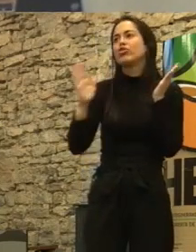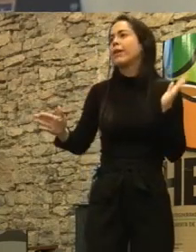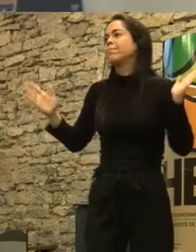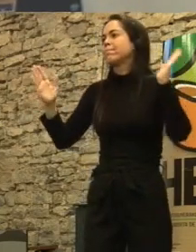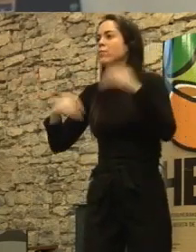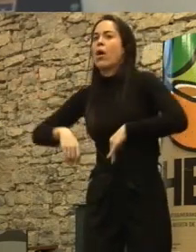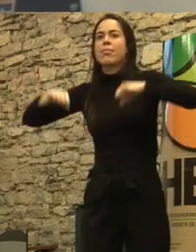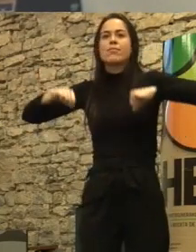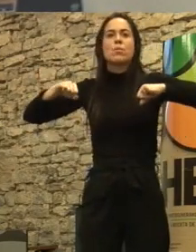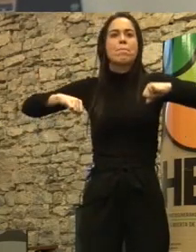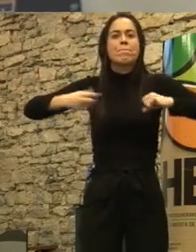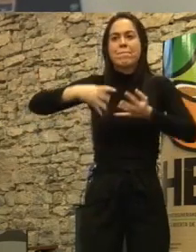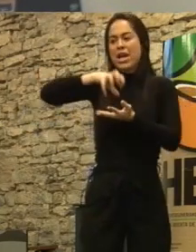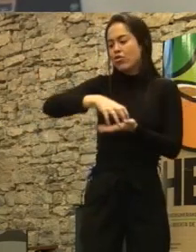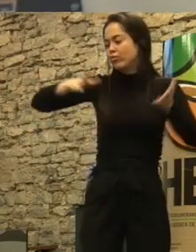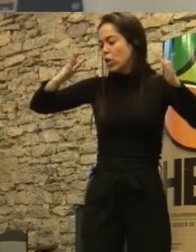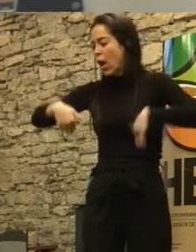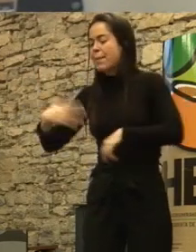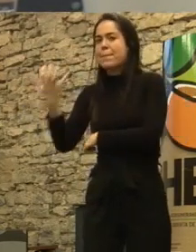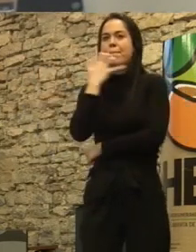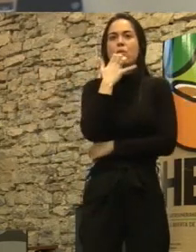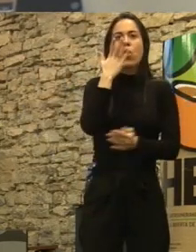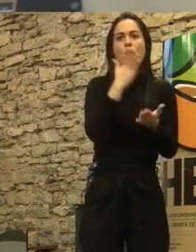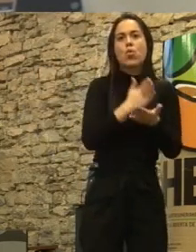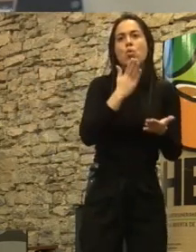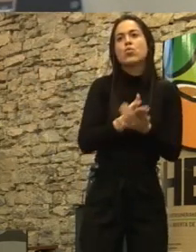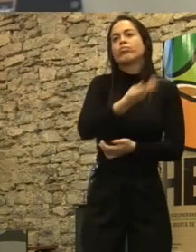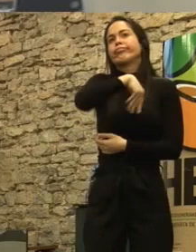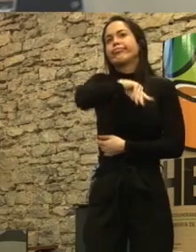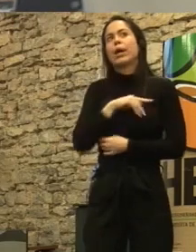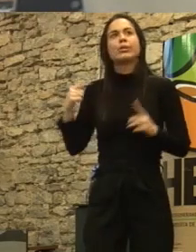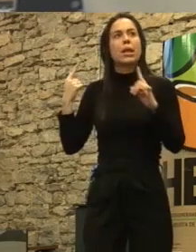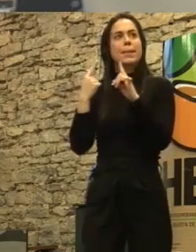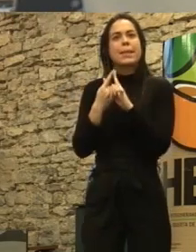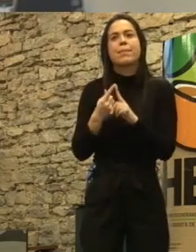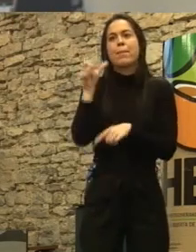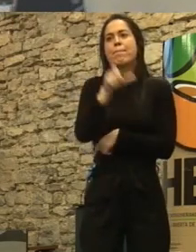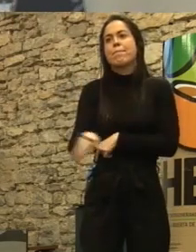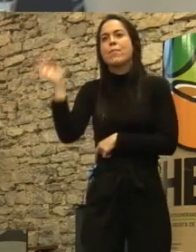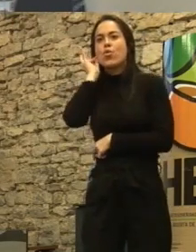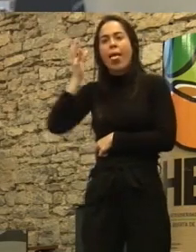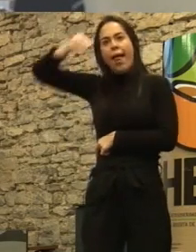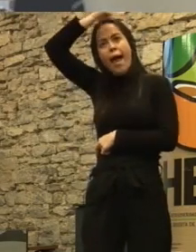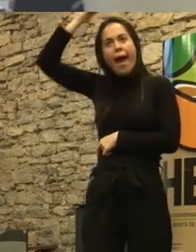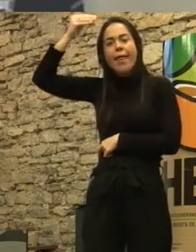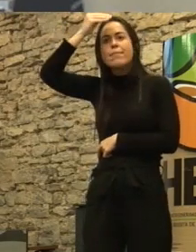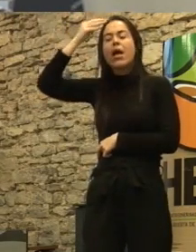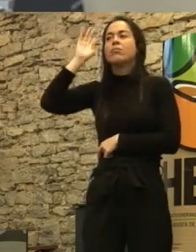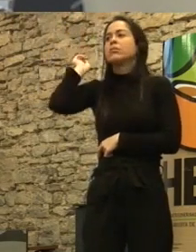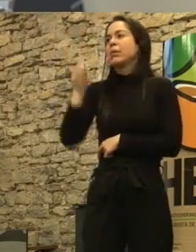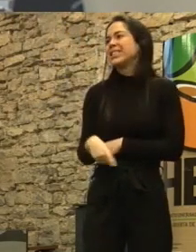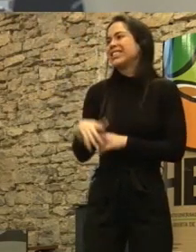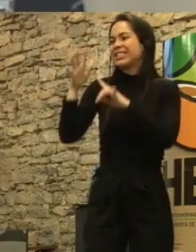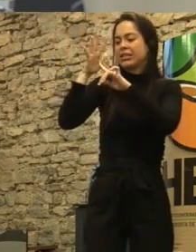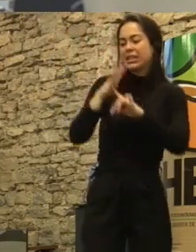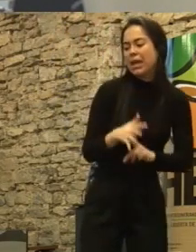de mayores donde no la había, un curso de español para las mujeres árabes, un sistema para proteger las personas discapacitadas contra